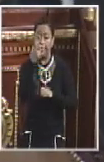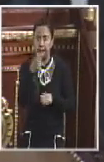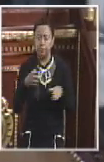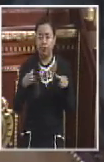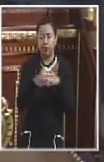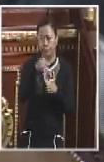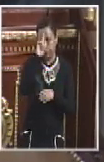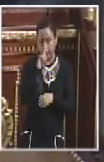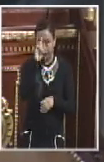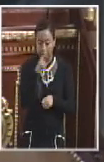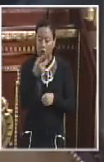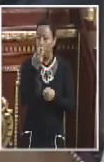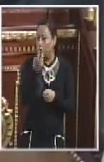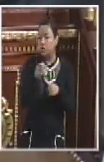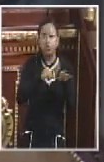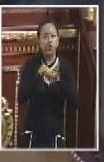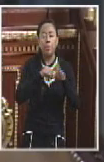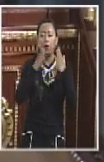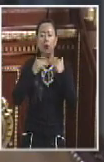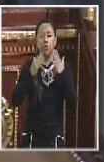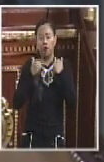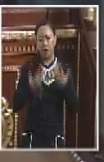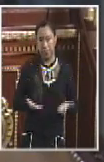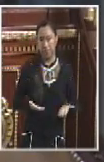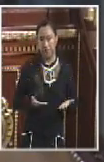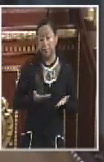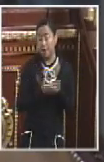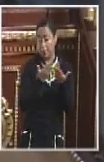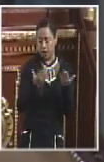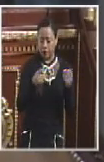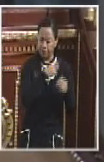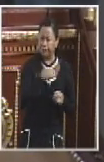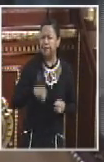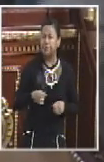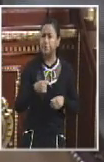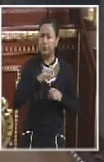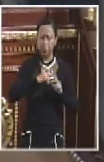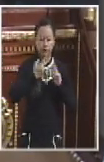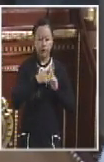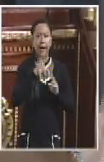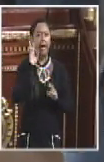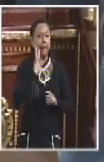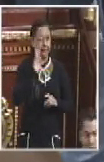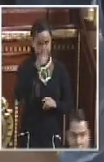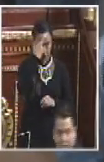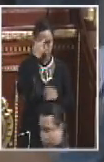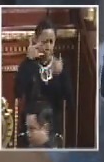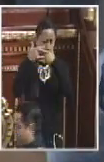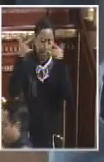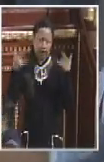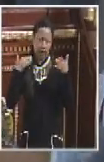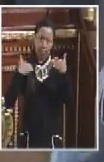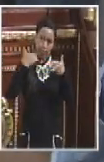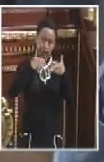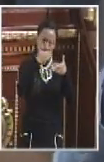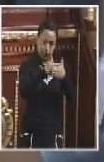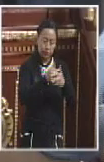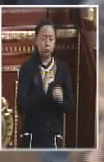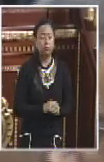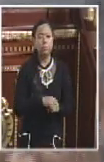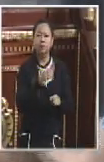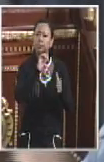consejero jurídico. Y miren, nada más que vale la pena hacer un recuento de lo que está sucediendo. Un proceso